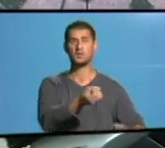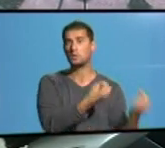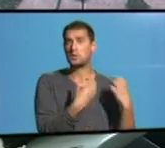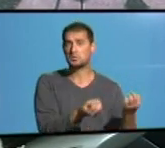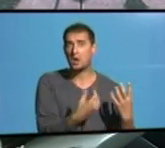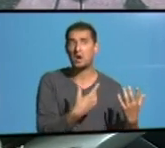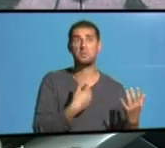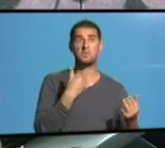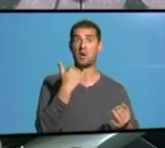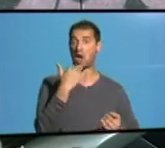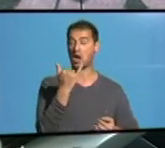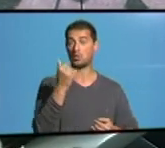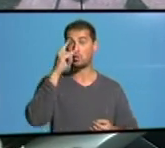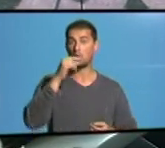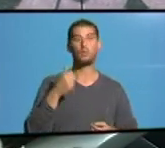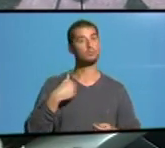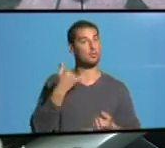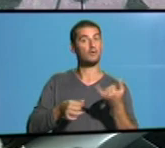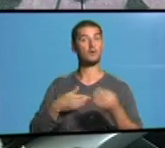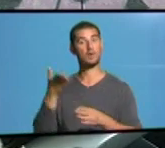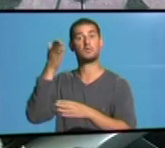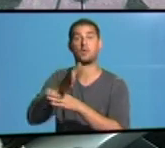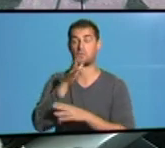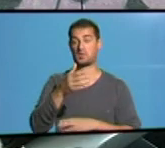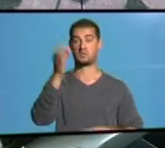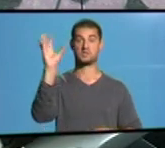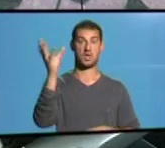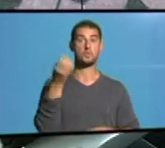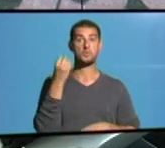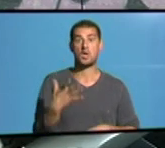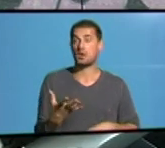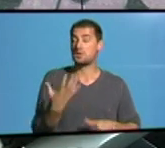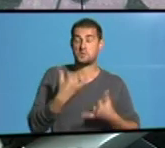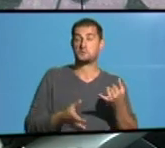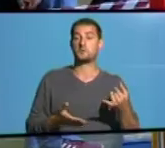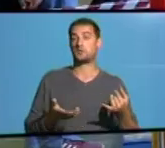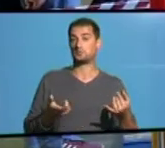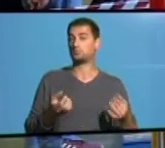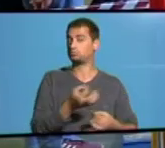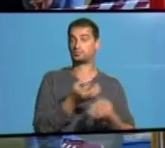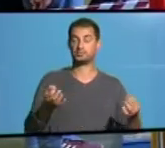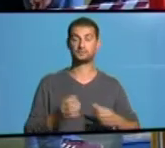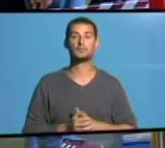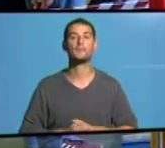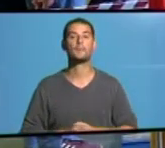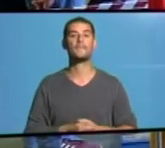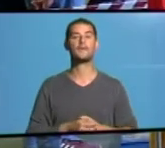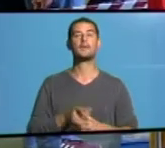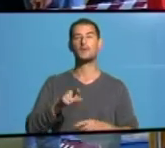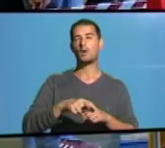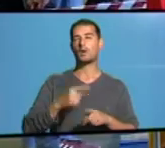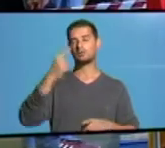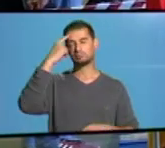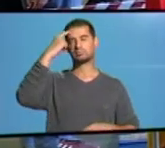algo de esto y nos acercamos. El día estaba bueno y se prestó. A nota nostálxica puso ao